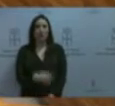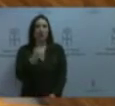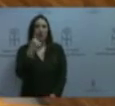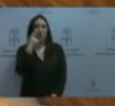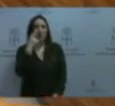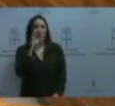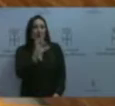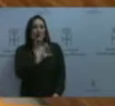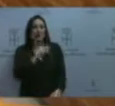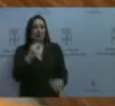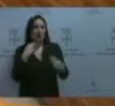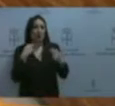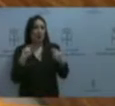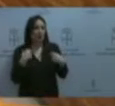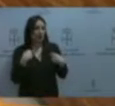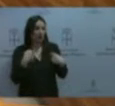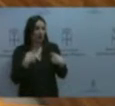usted alucinado.